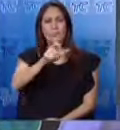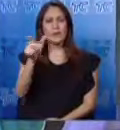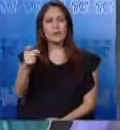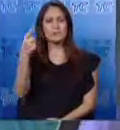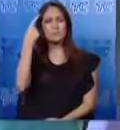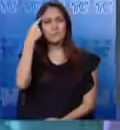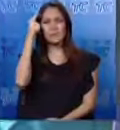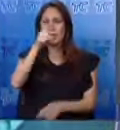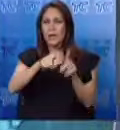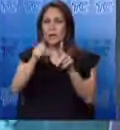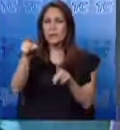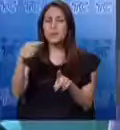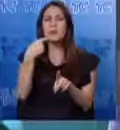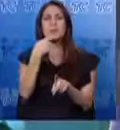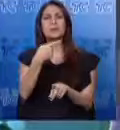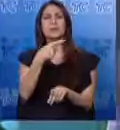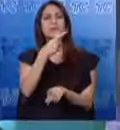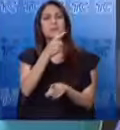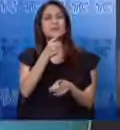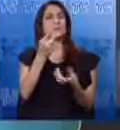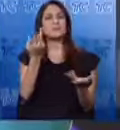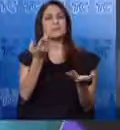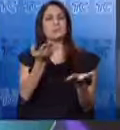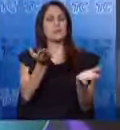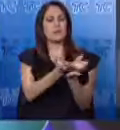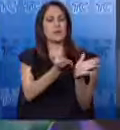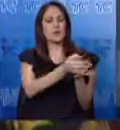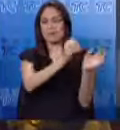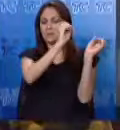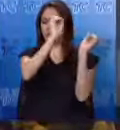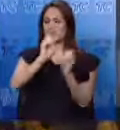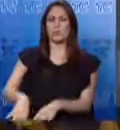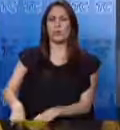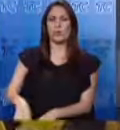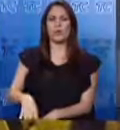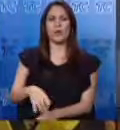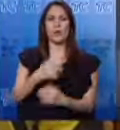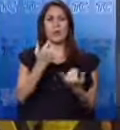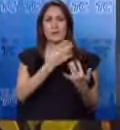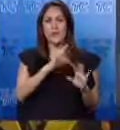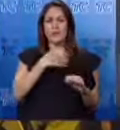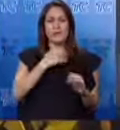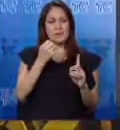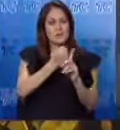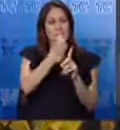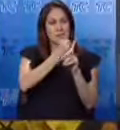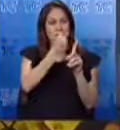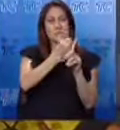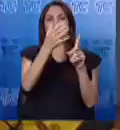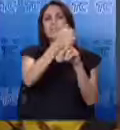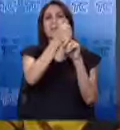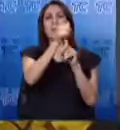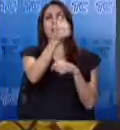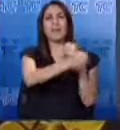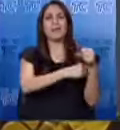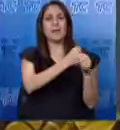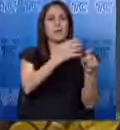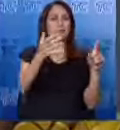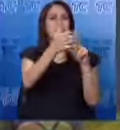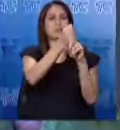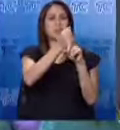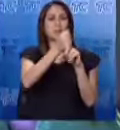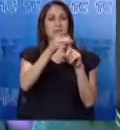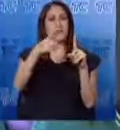inconsciencia de decir que se quiere echar al tacho de basura lo que hemos construido en 10 años.